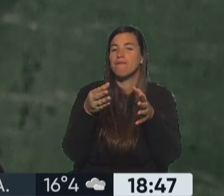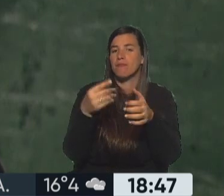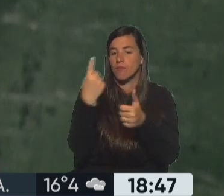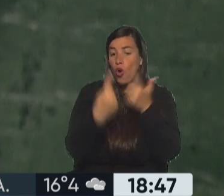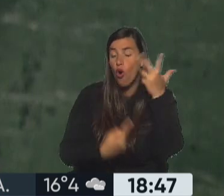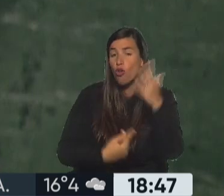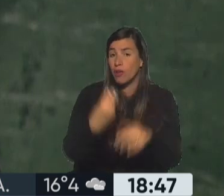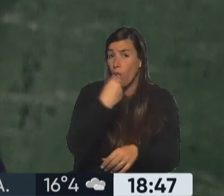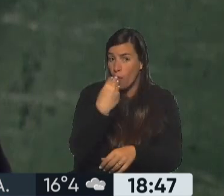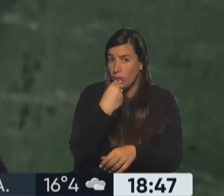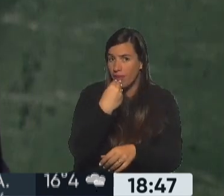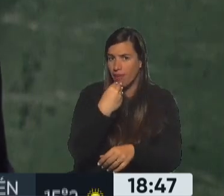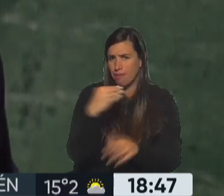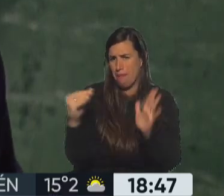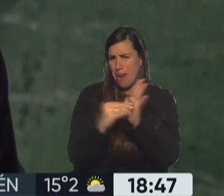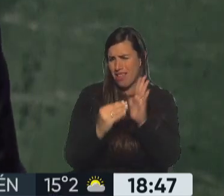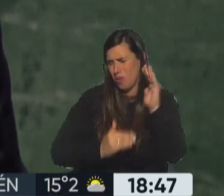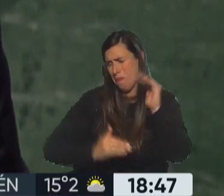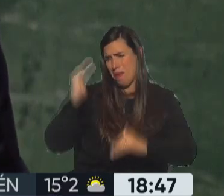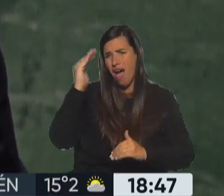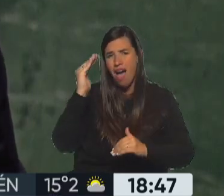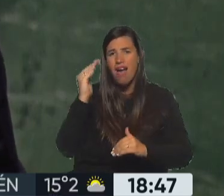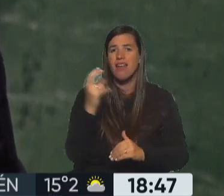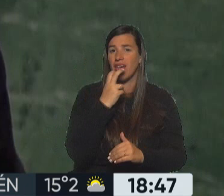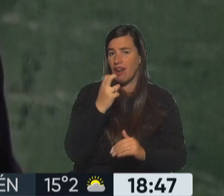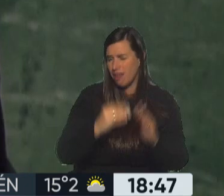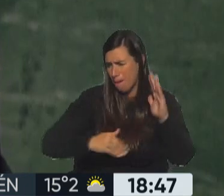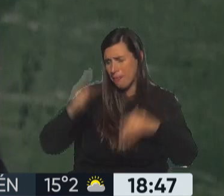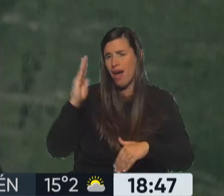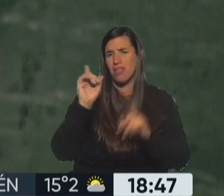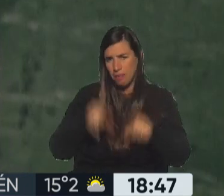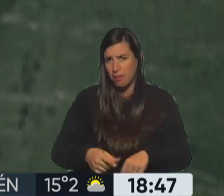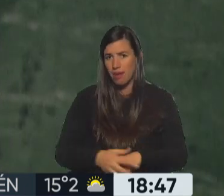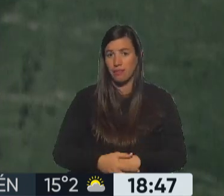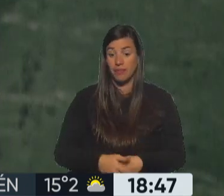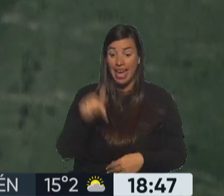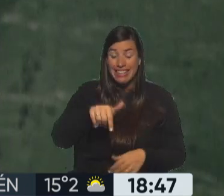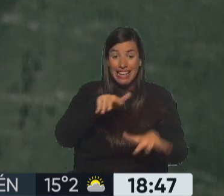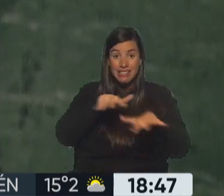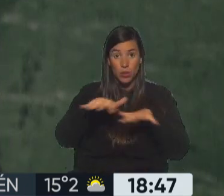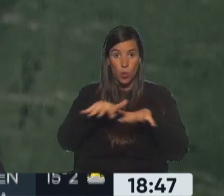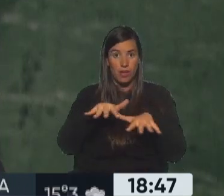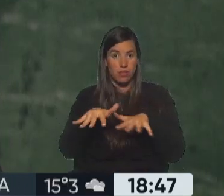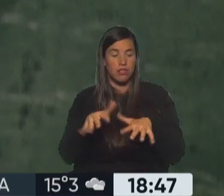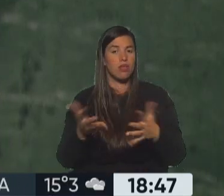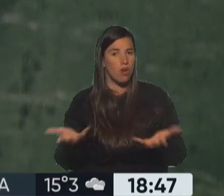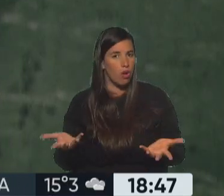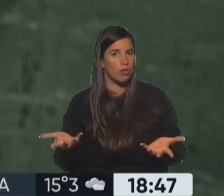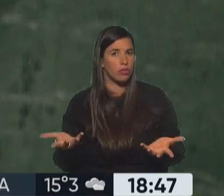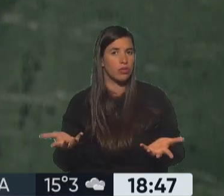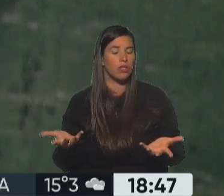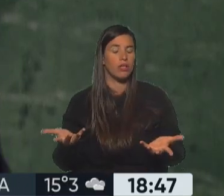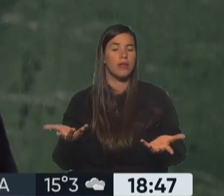en el precio de la energía. Este presente registra también tensiones menos atendidas por la